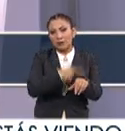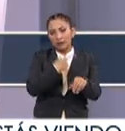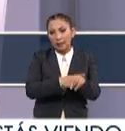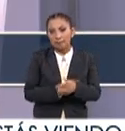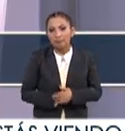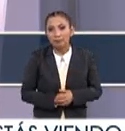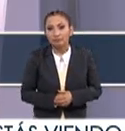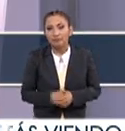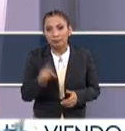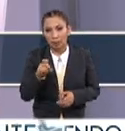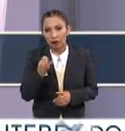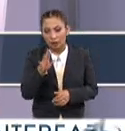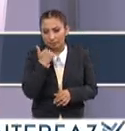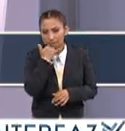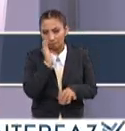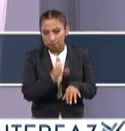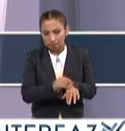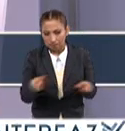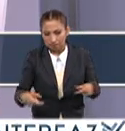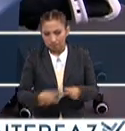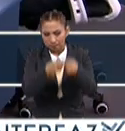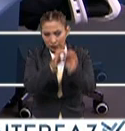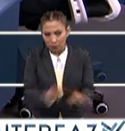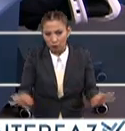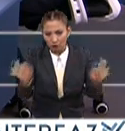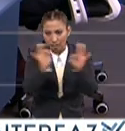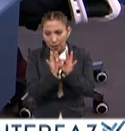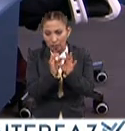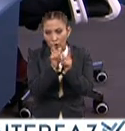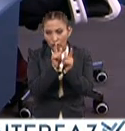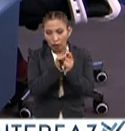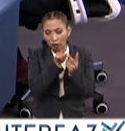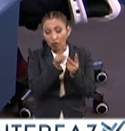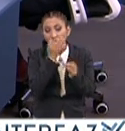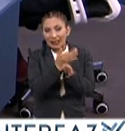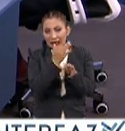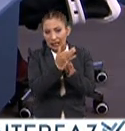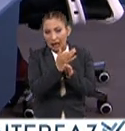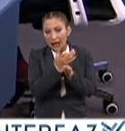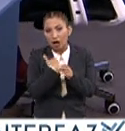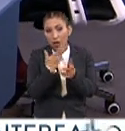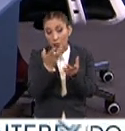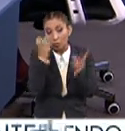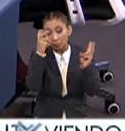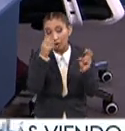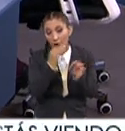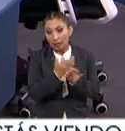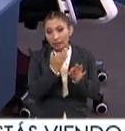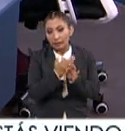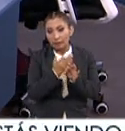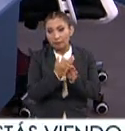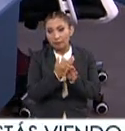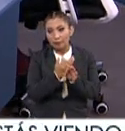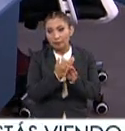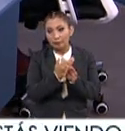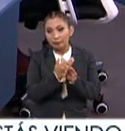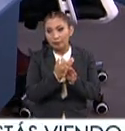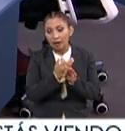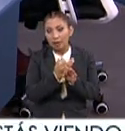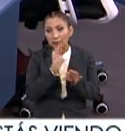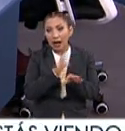Bueno, doctor, permítame, muy importantes los dos grupos. Tenemos que hacer una pausa. Creemos que es un buen momento para